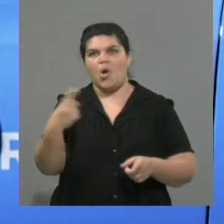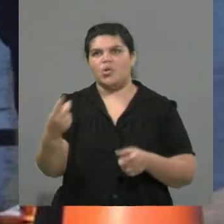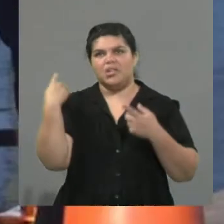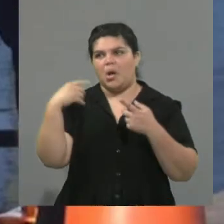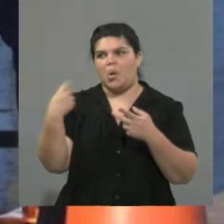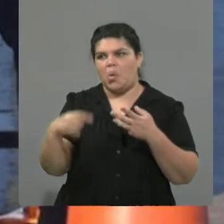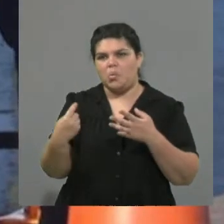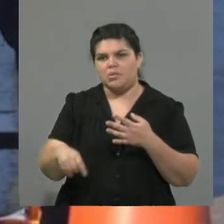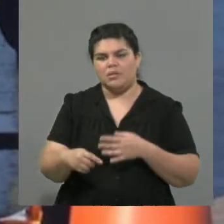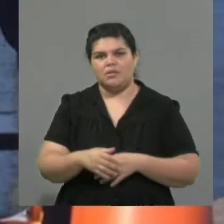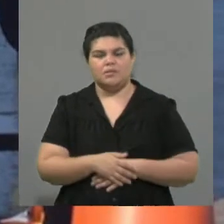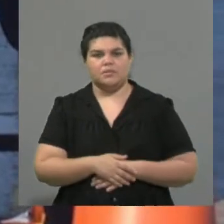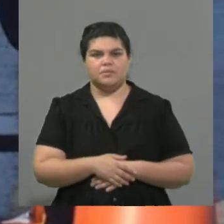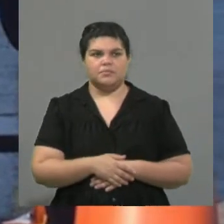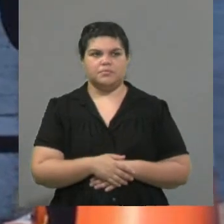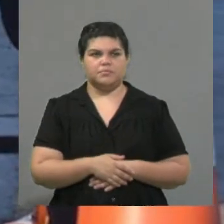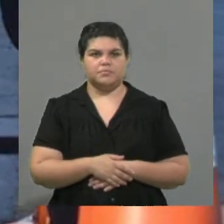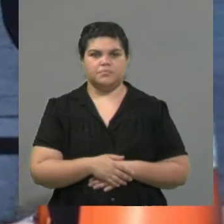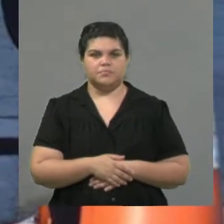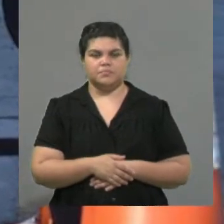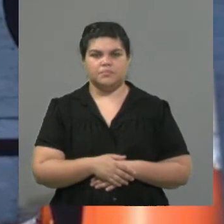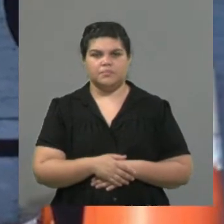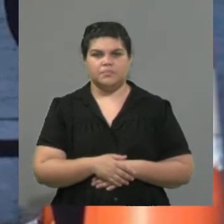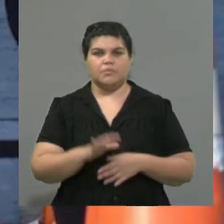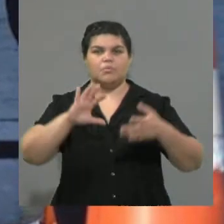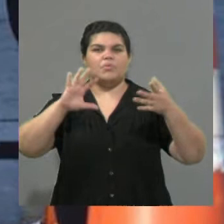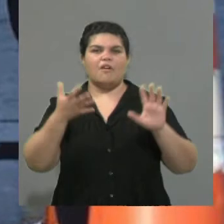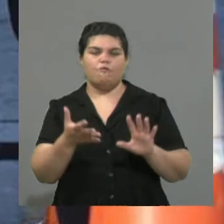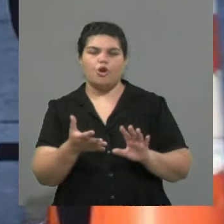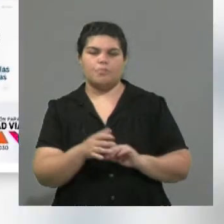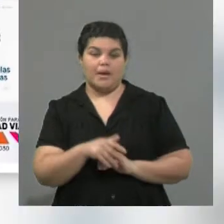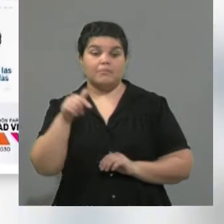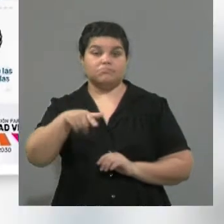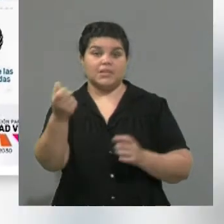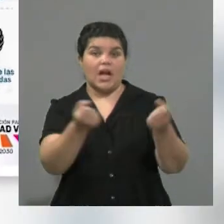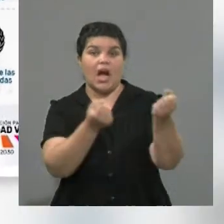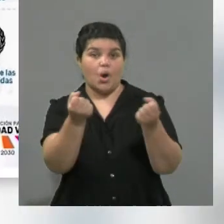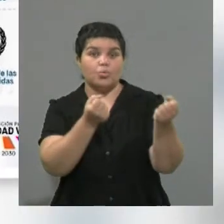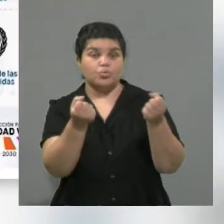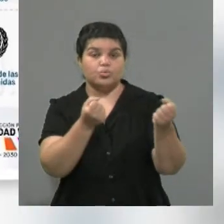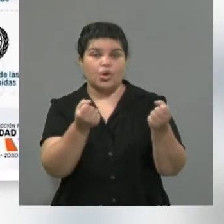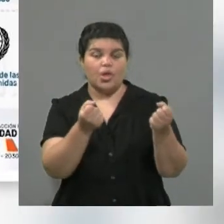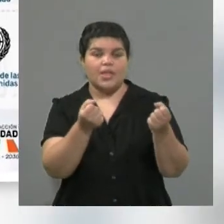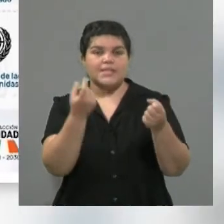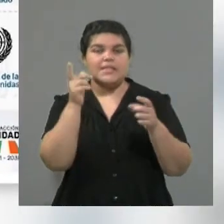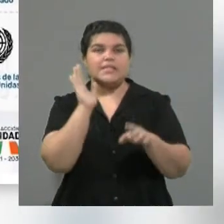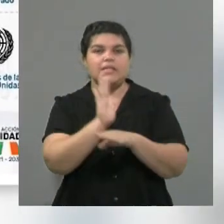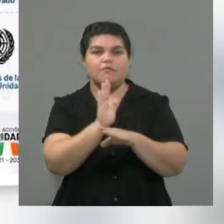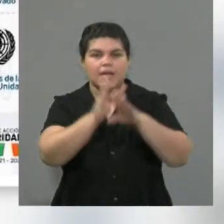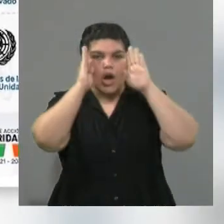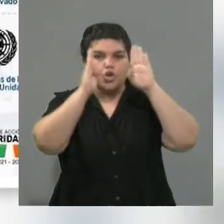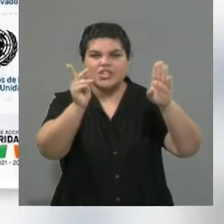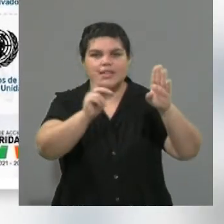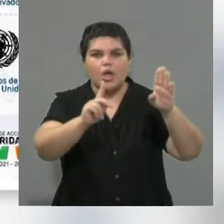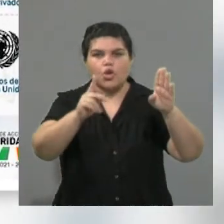o de una manera exagerada en nuestros vehículos. Todo esto nos ha hecho